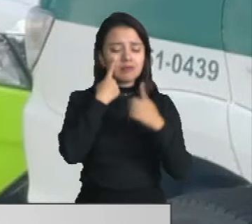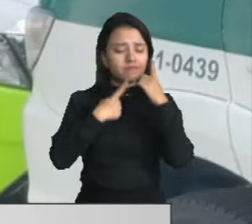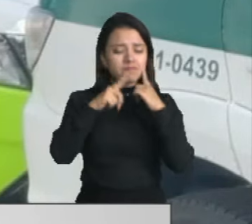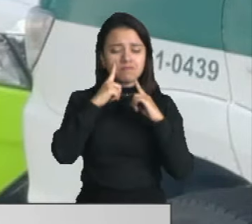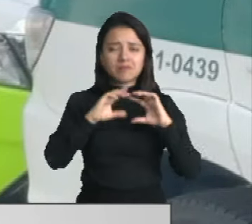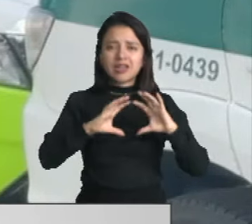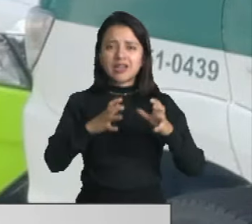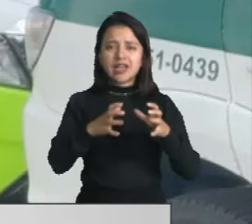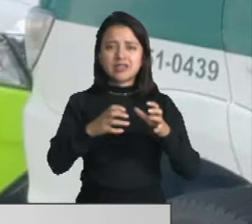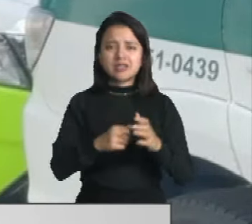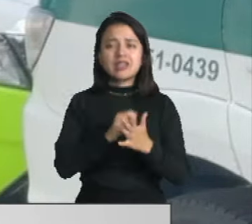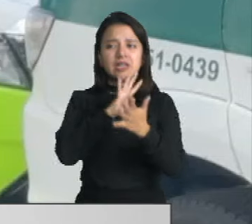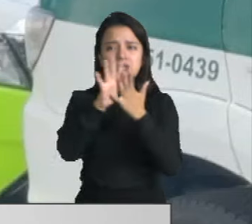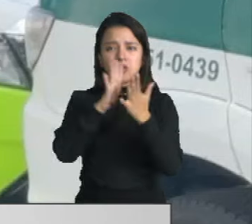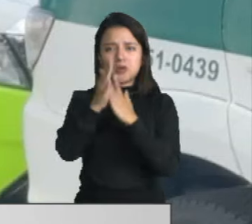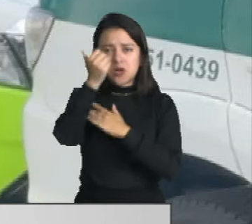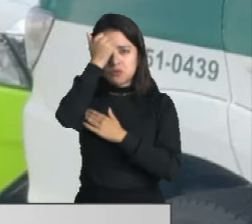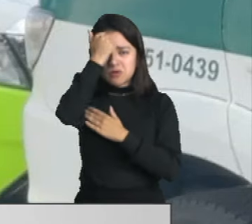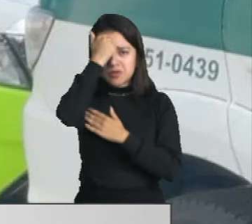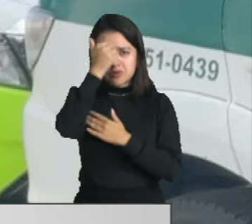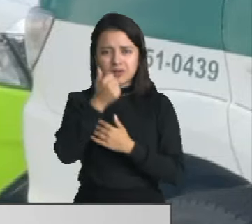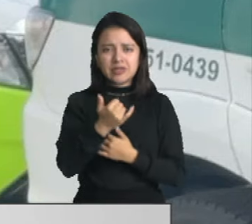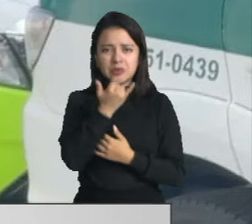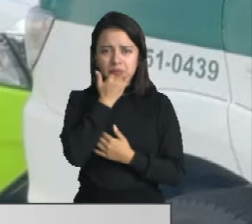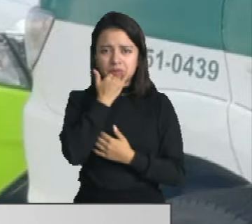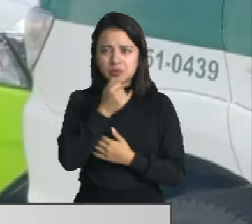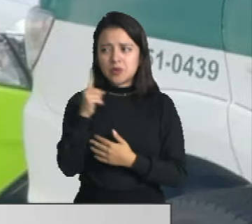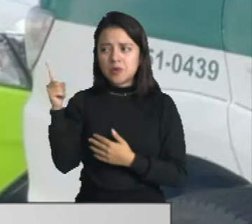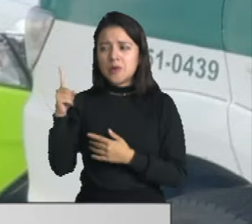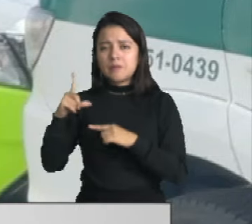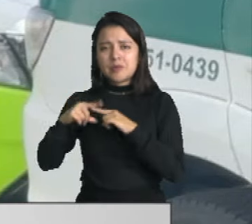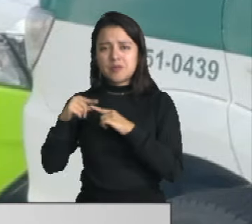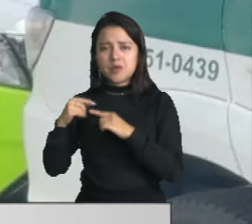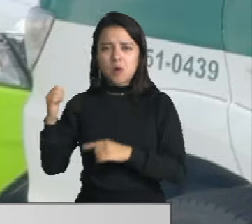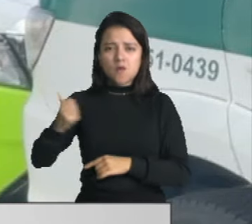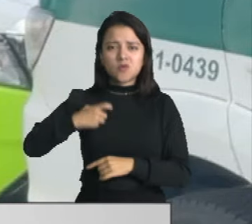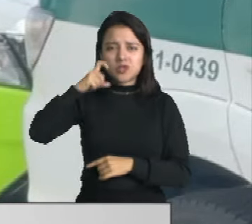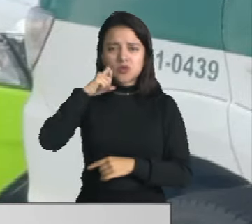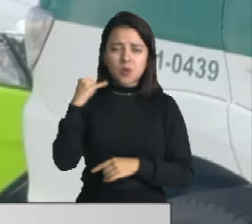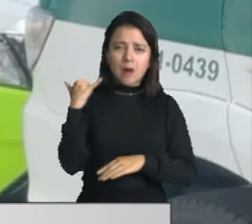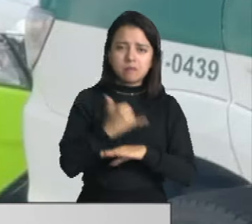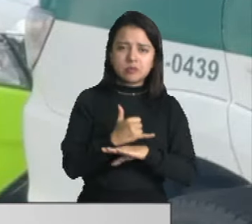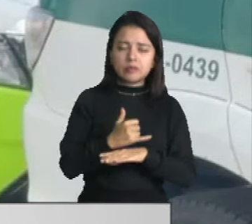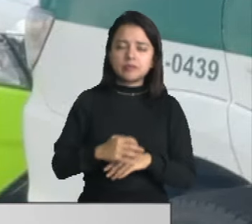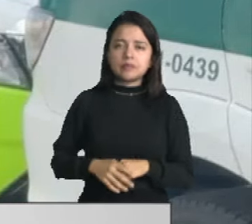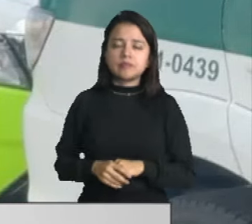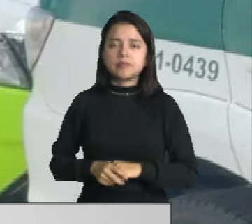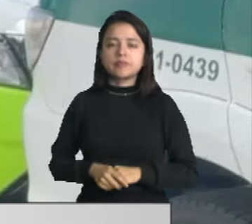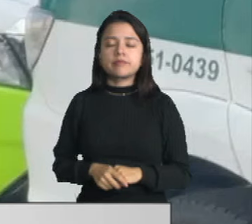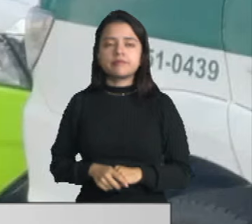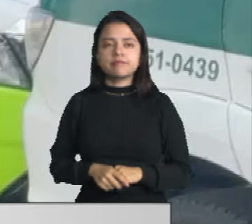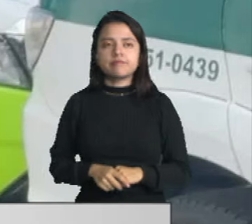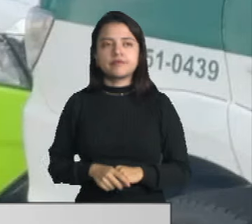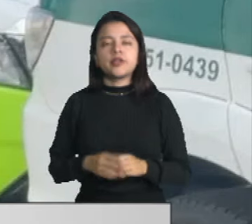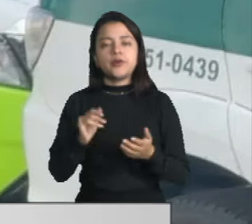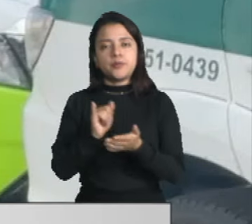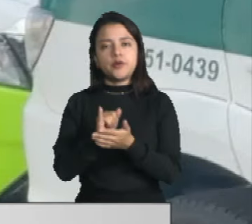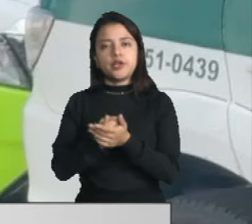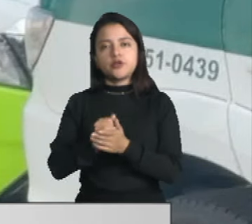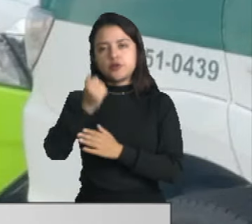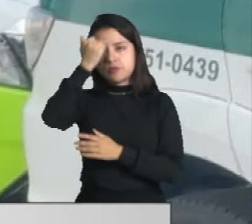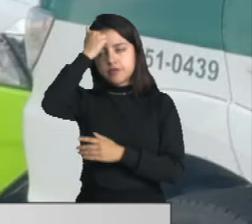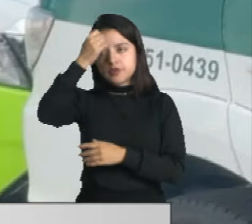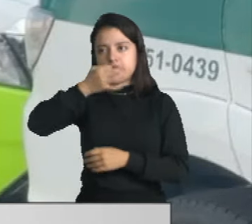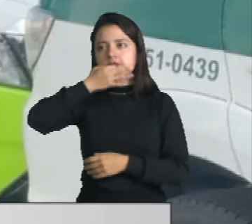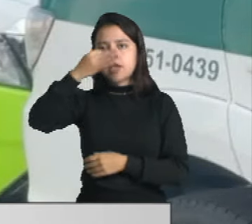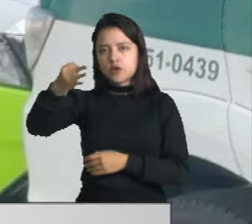plena clase y le contara a los profesores lo que estaba pasando. Fue así como se logró abrir una investigación